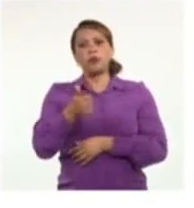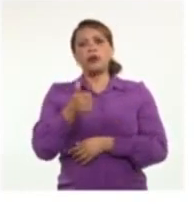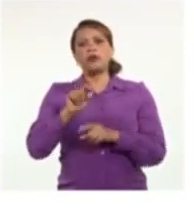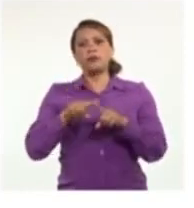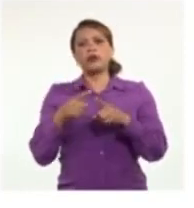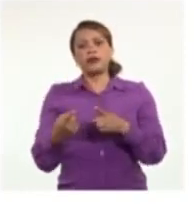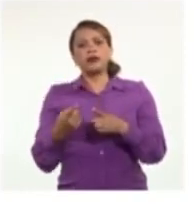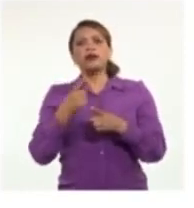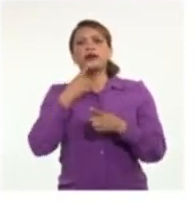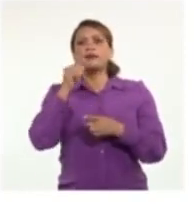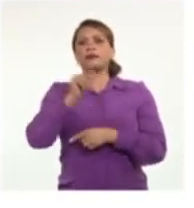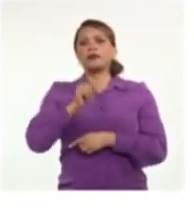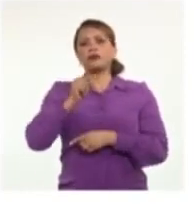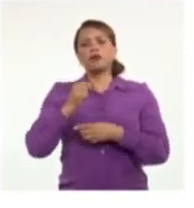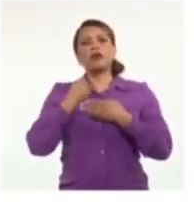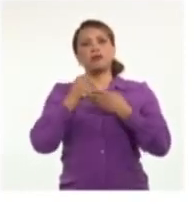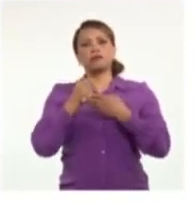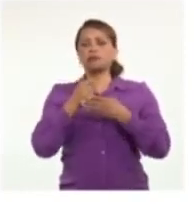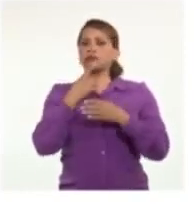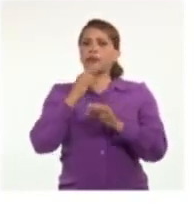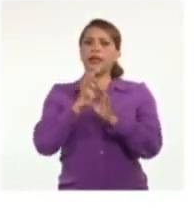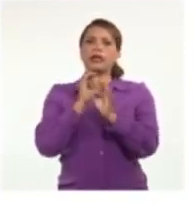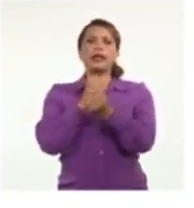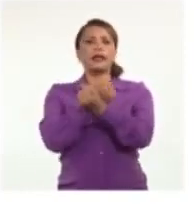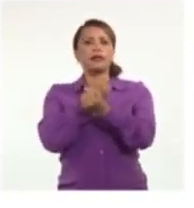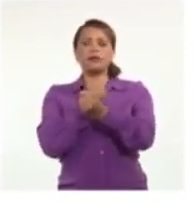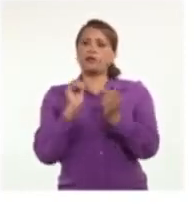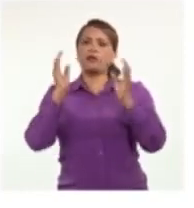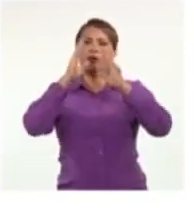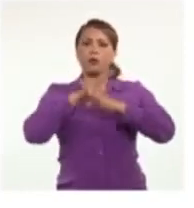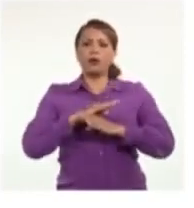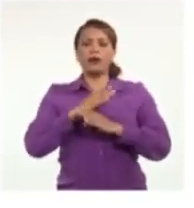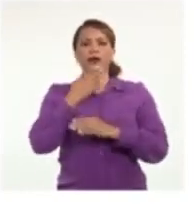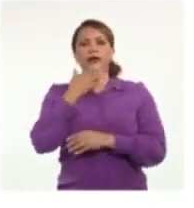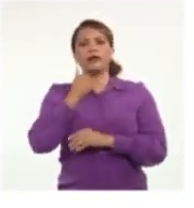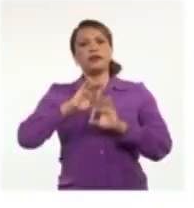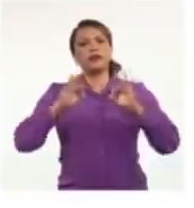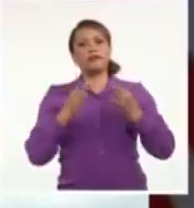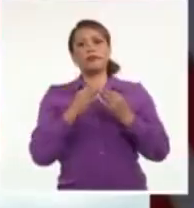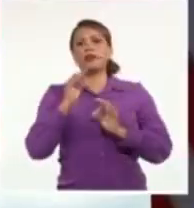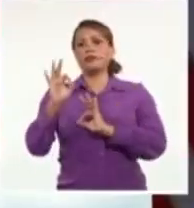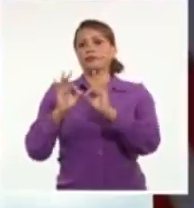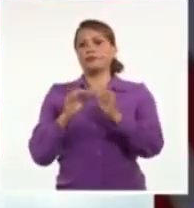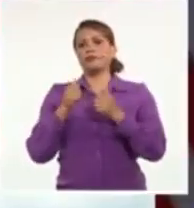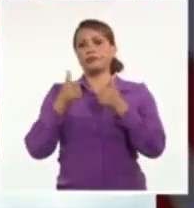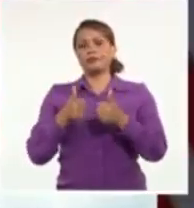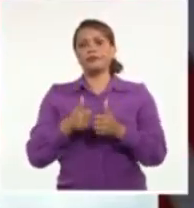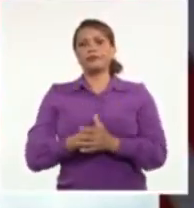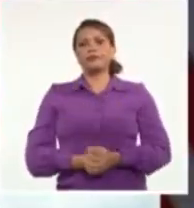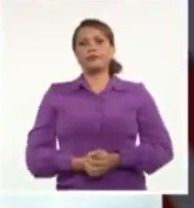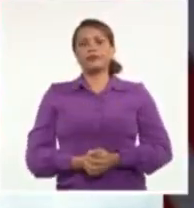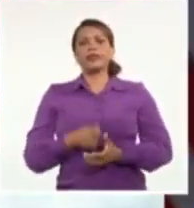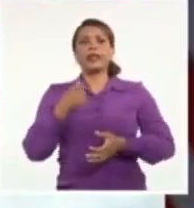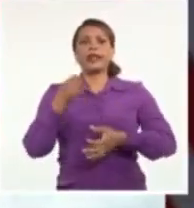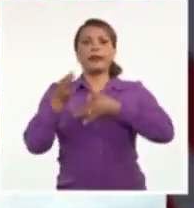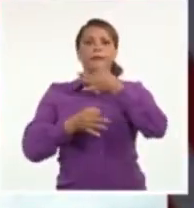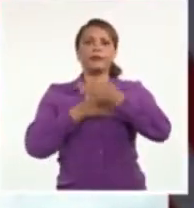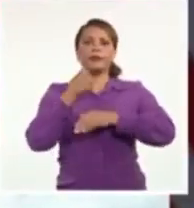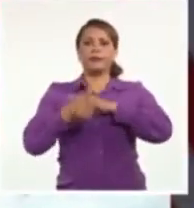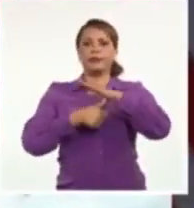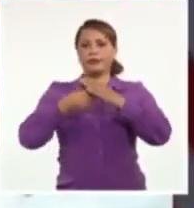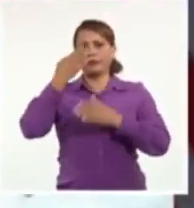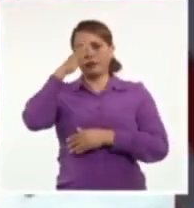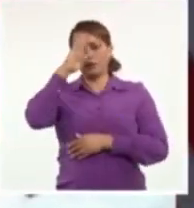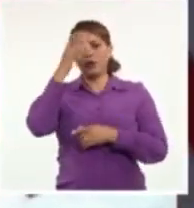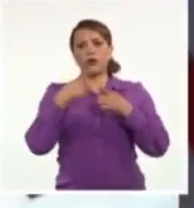reducir drásticamente los flujos migratorios irregulares y sus nefastas consecuencias", añadió el presidente cubano. En